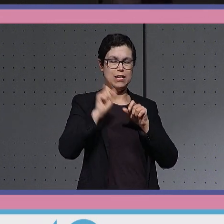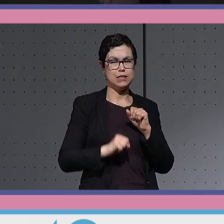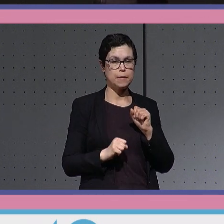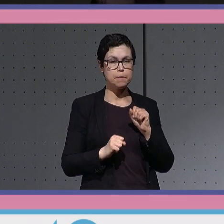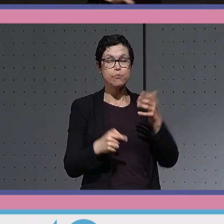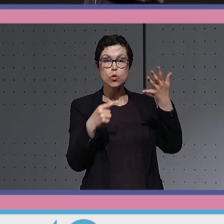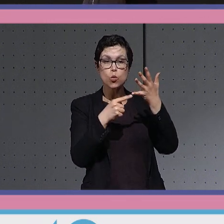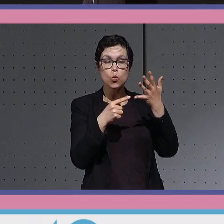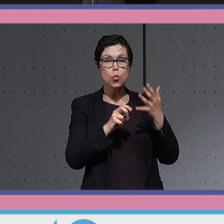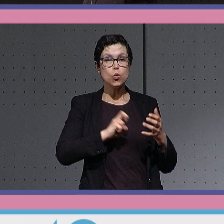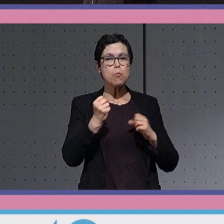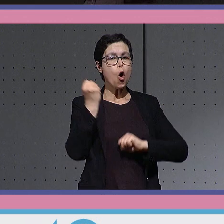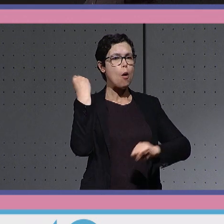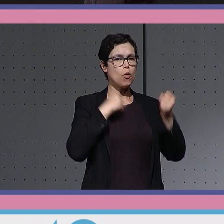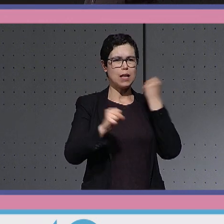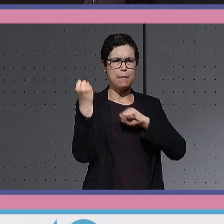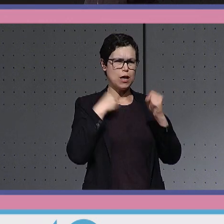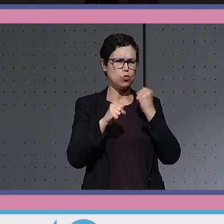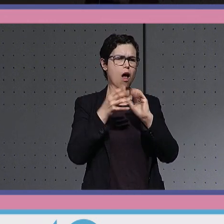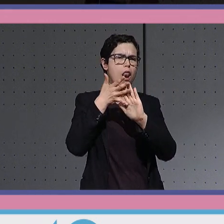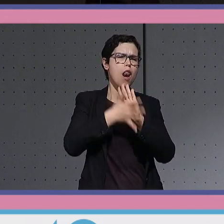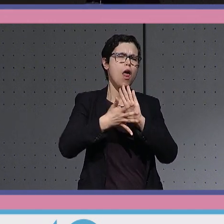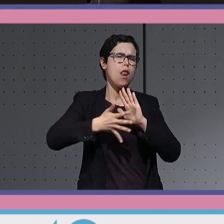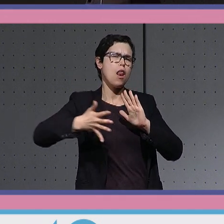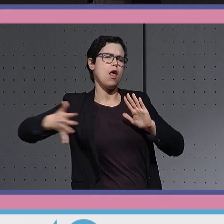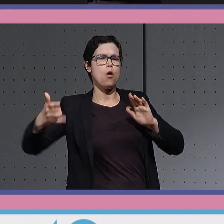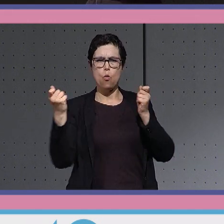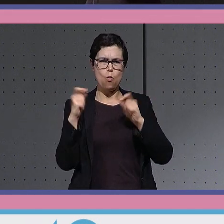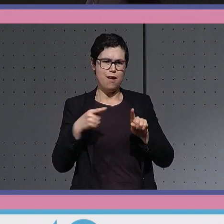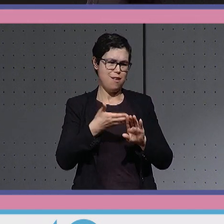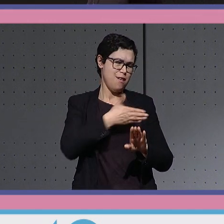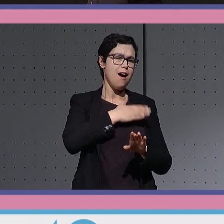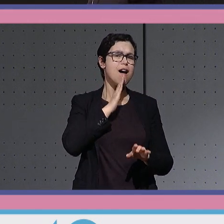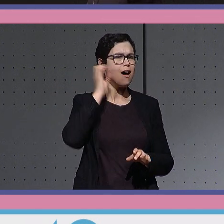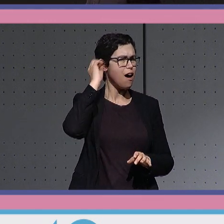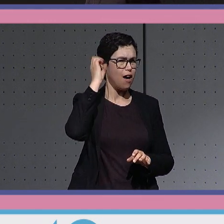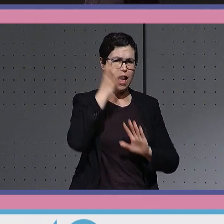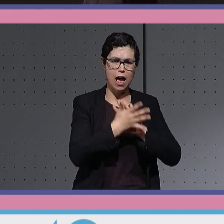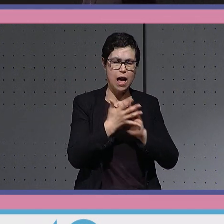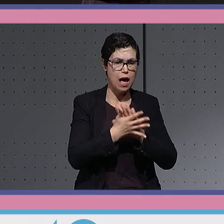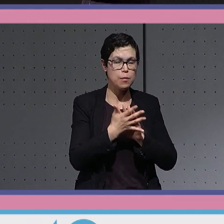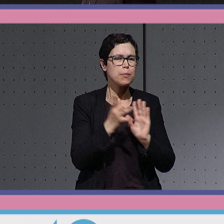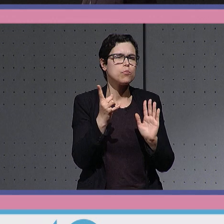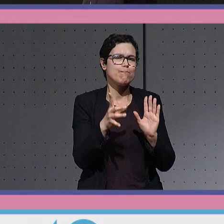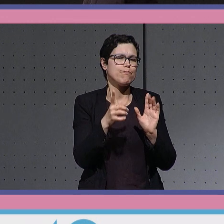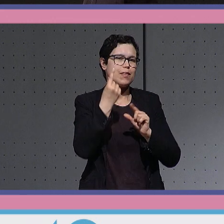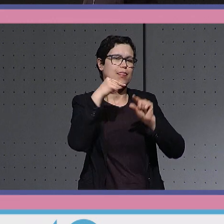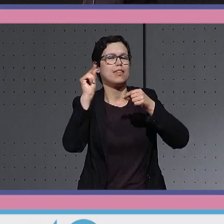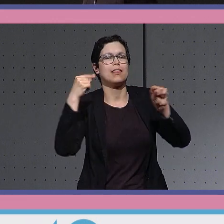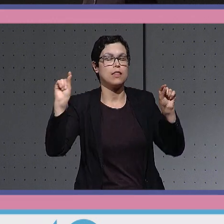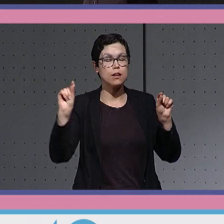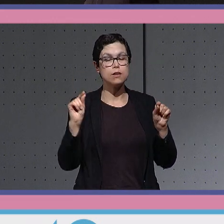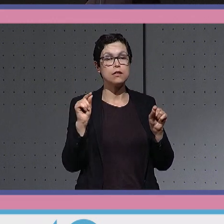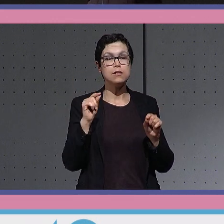alteración del comportamiento. No le voy a dar más vuelta porque ya hemos hablado de esto a lo largo de toda la ponencia, pero sí que tengáis en cuenta que